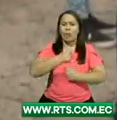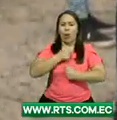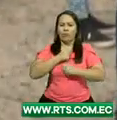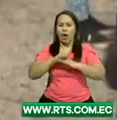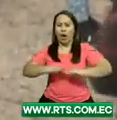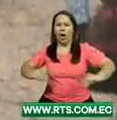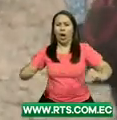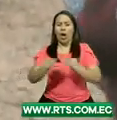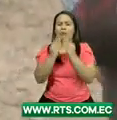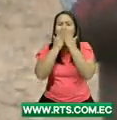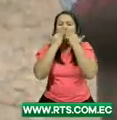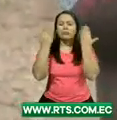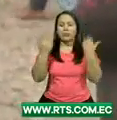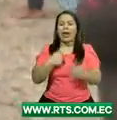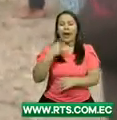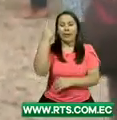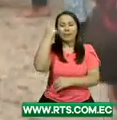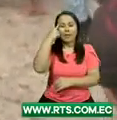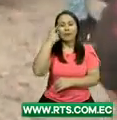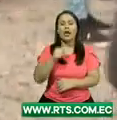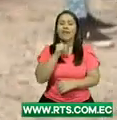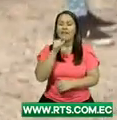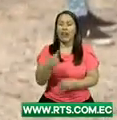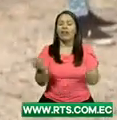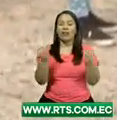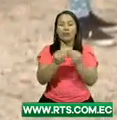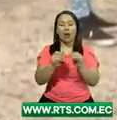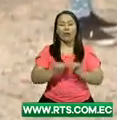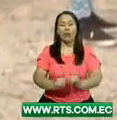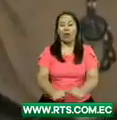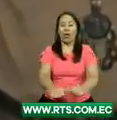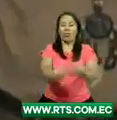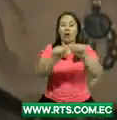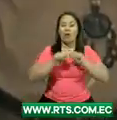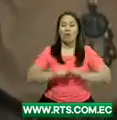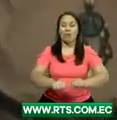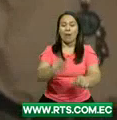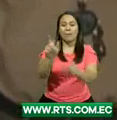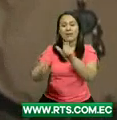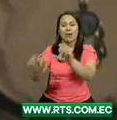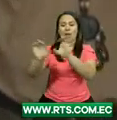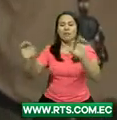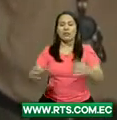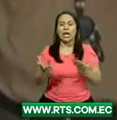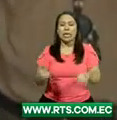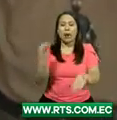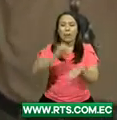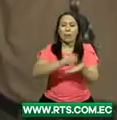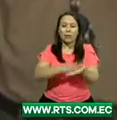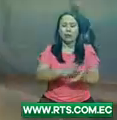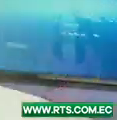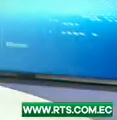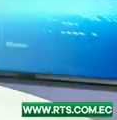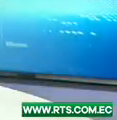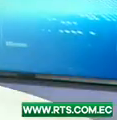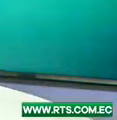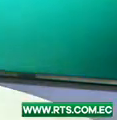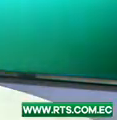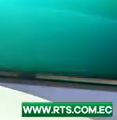también están conscientes de que aún esta historia no se ha terminado informó permita al botín